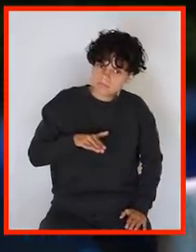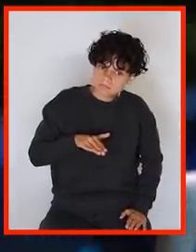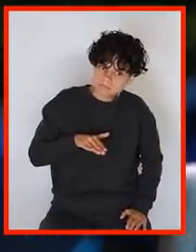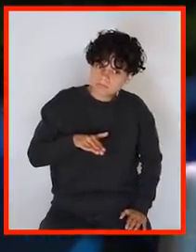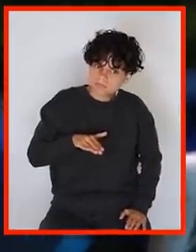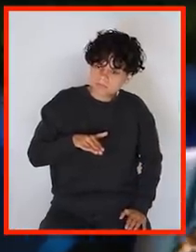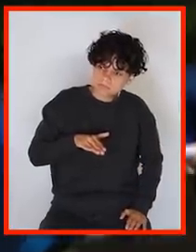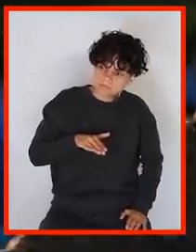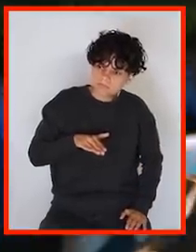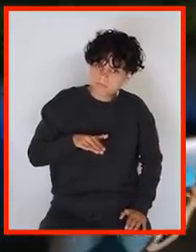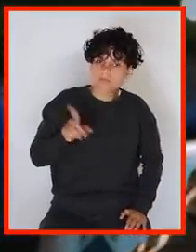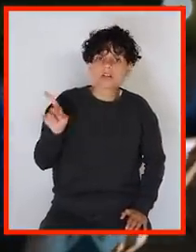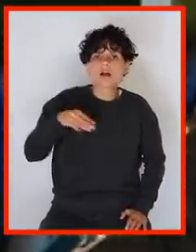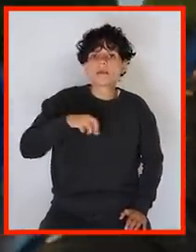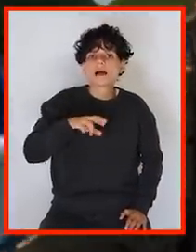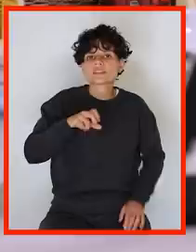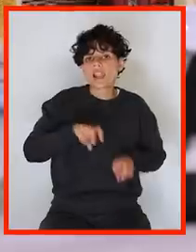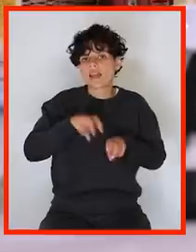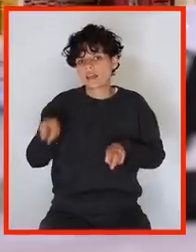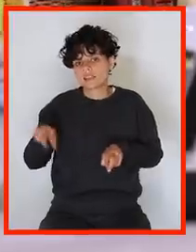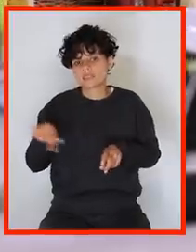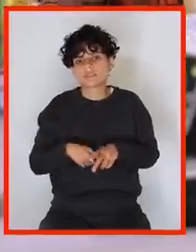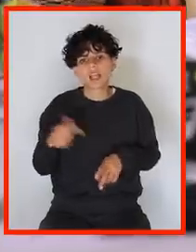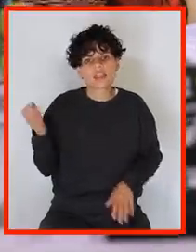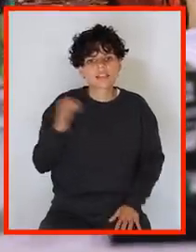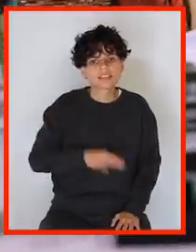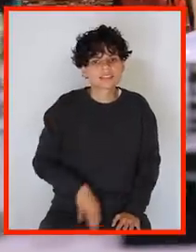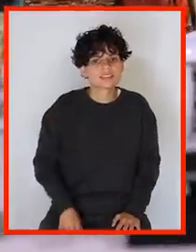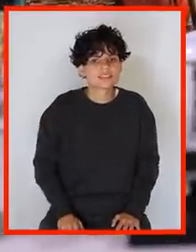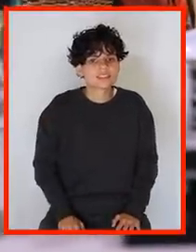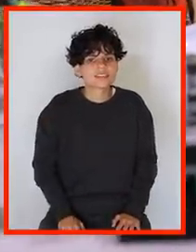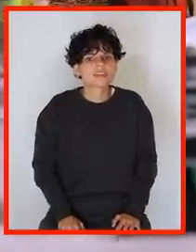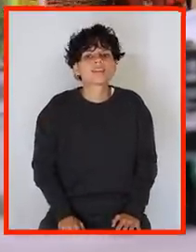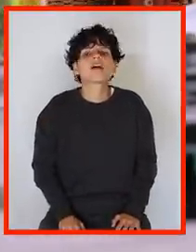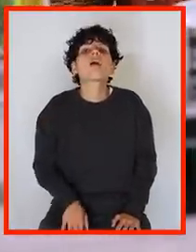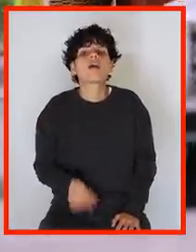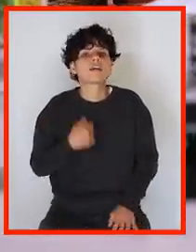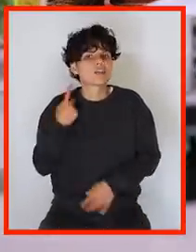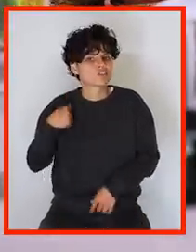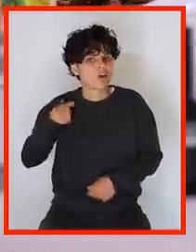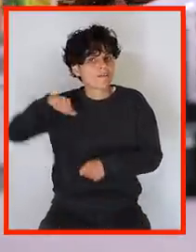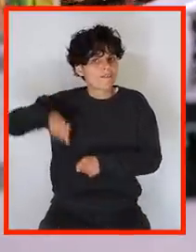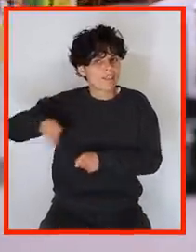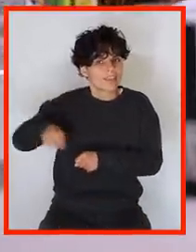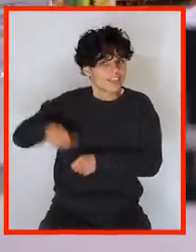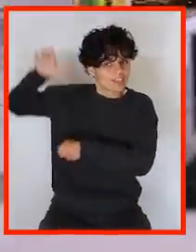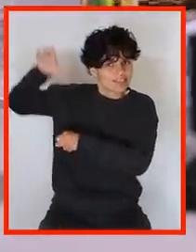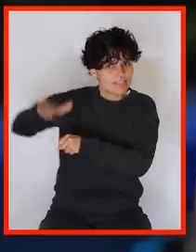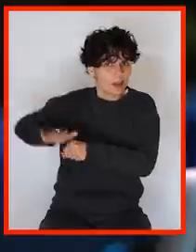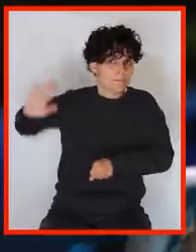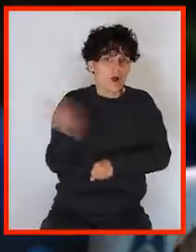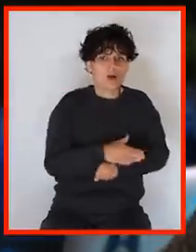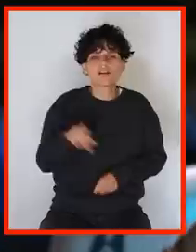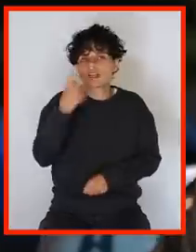Sobre la música. Y con Matías. Más que al lado. De repente, este weón me dice: ¡Ay, le pongo un chachazo! ¿Qué más tiene que? Sí,